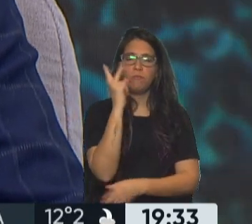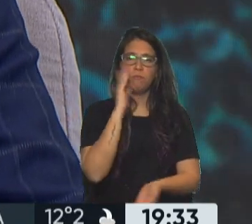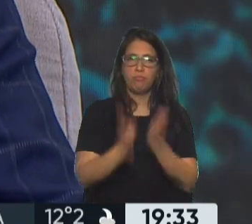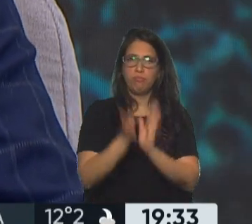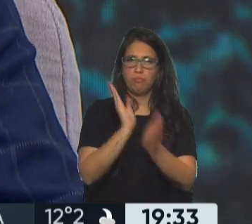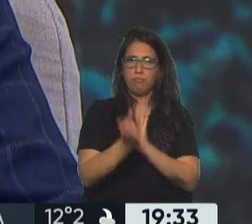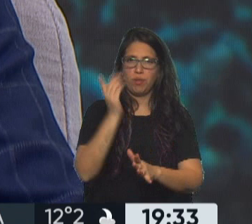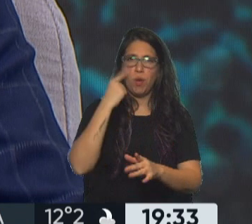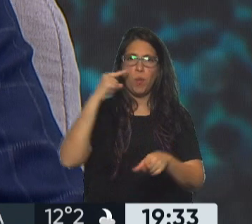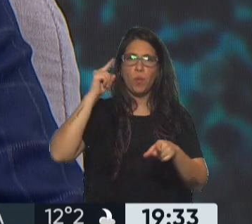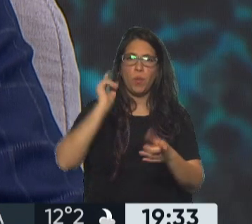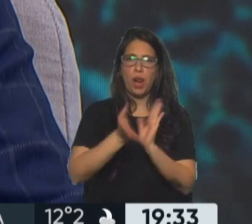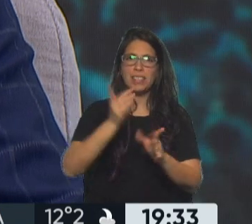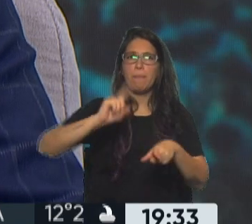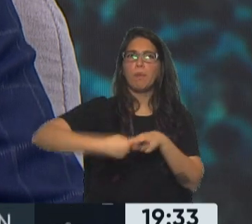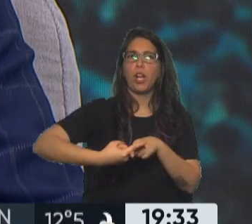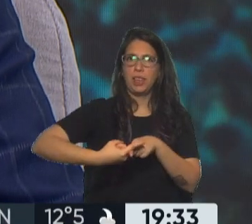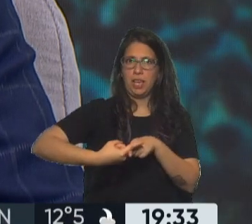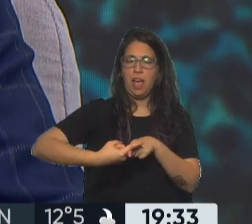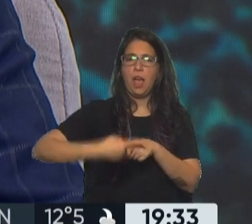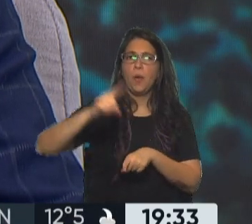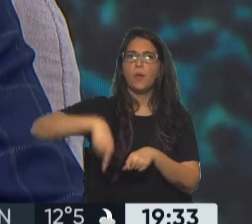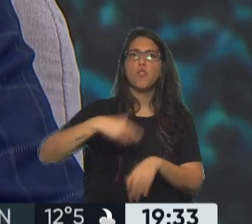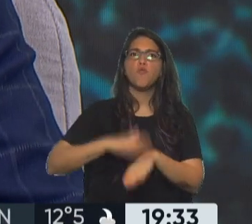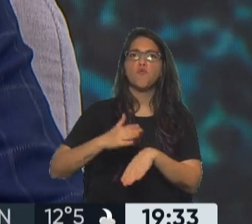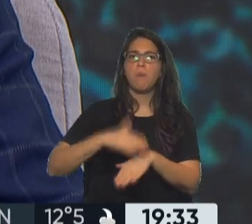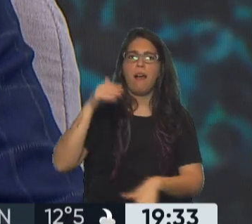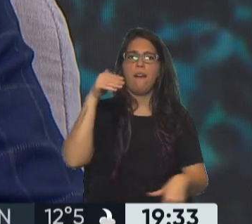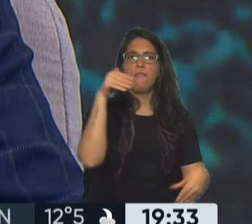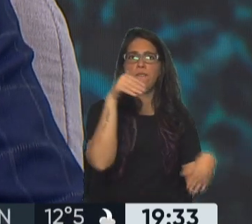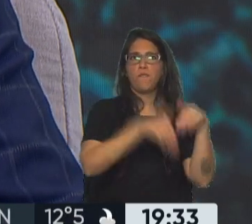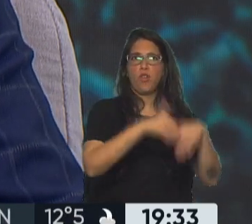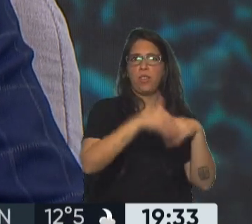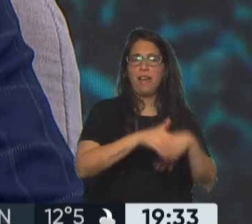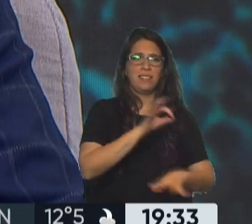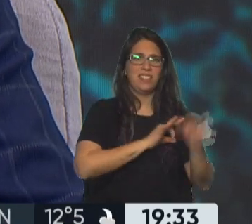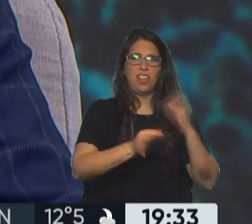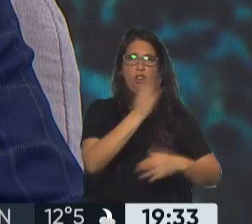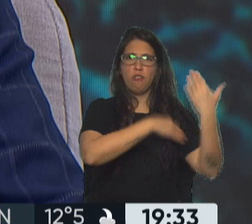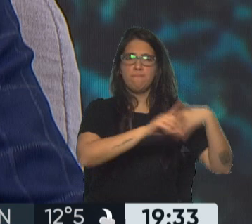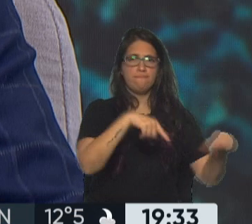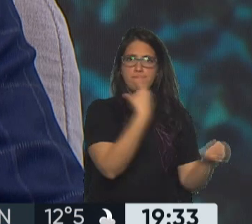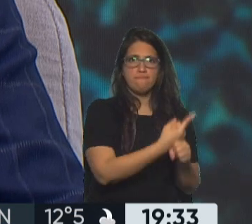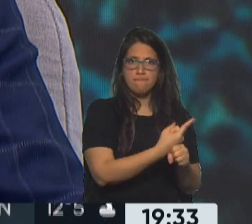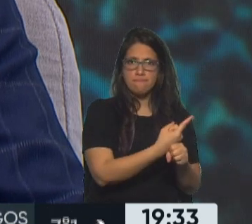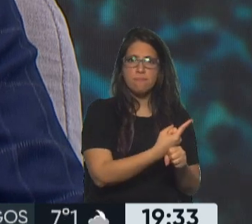política y que se generaban ¿por qué? Por la imposibilidad de votar en la primera parte del siglo, claro. No se podía